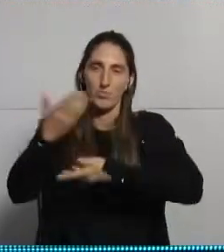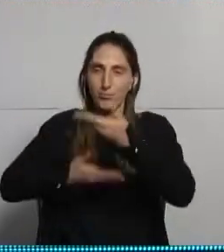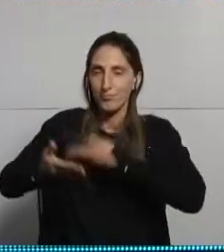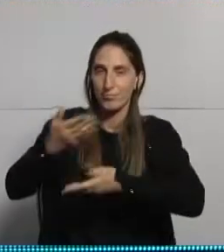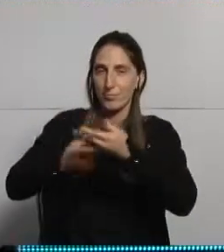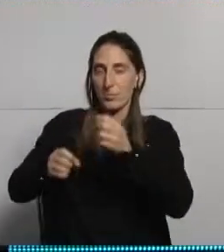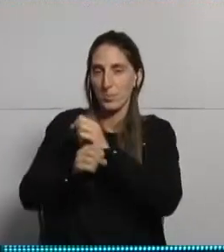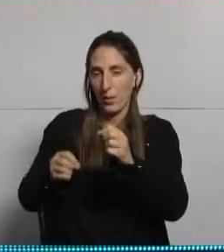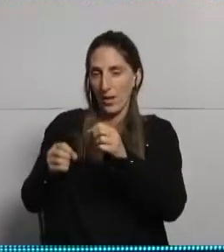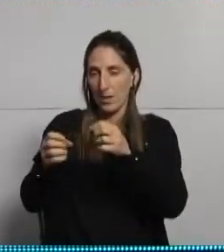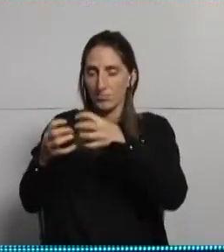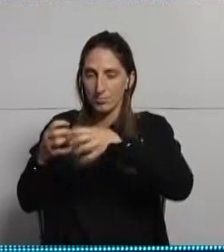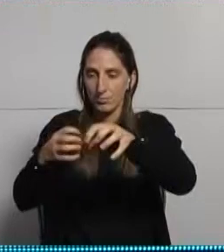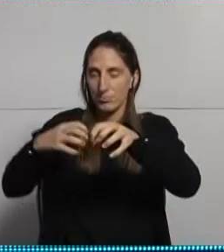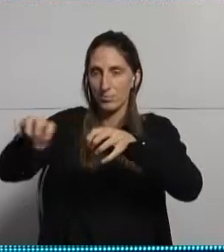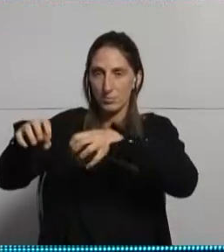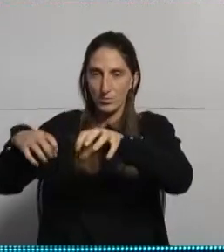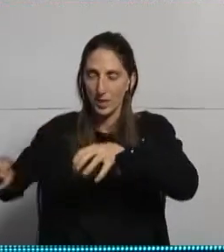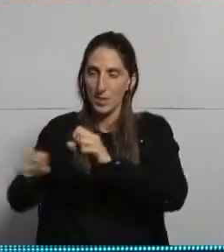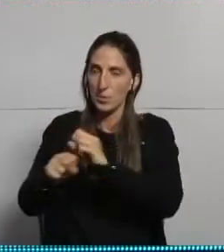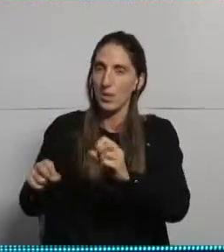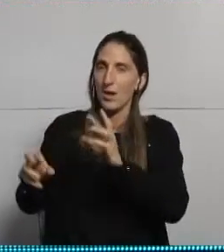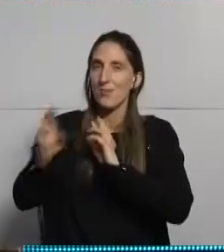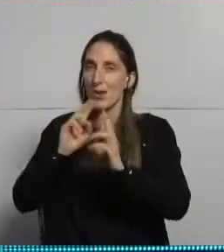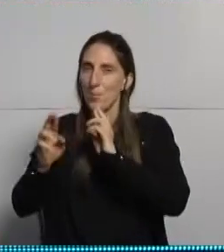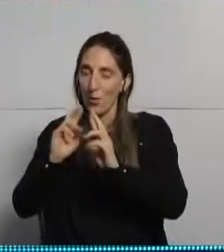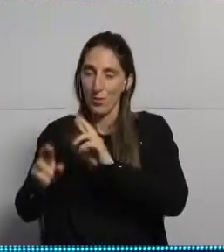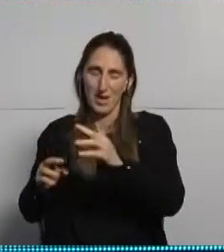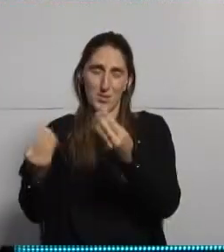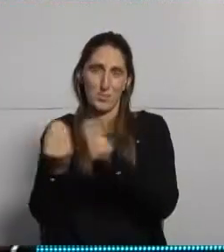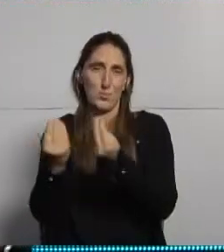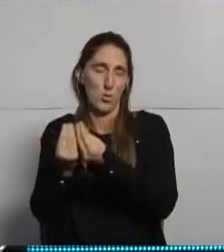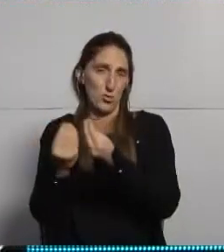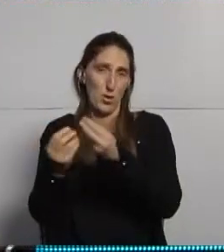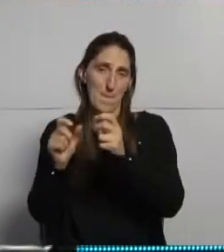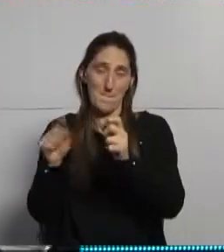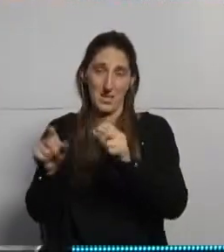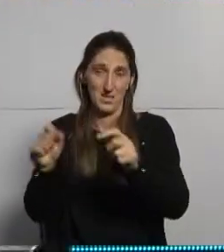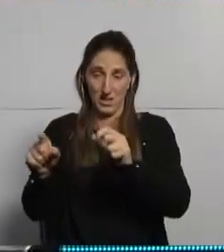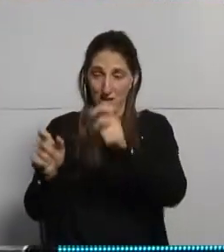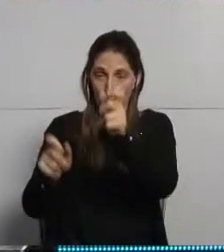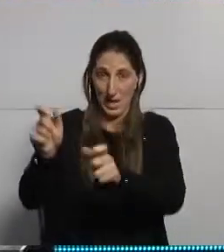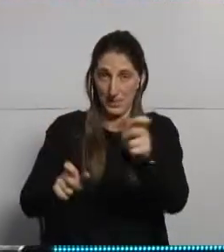para poder redirigir y contestar ese caudal enorme de mensajes de la población,